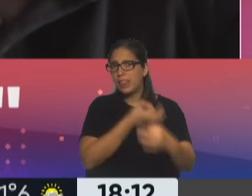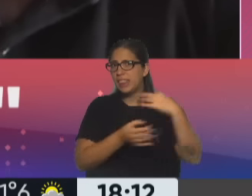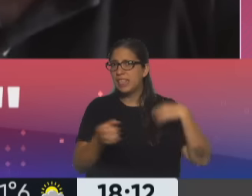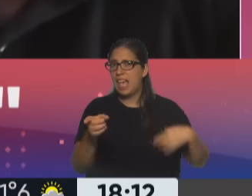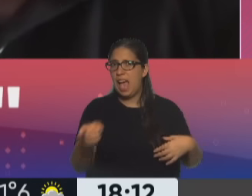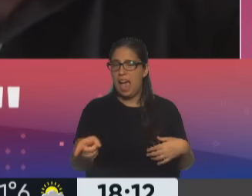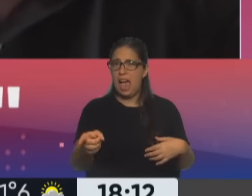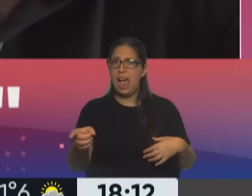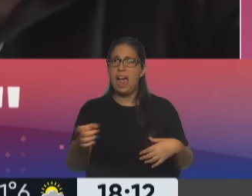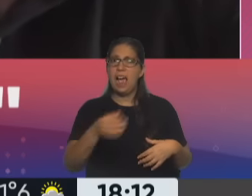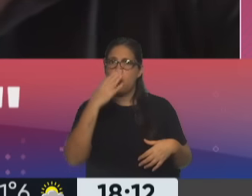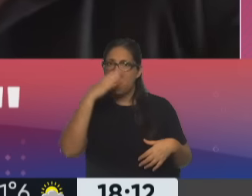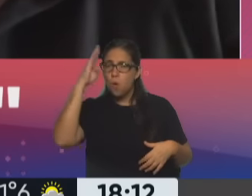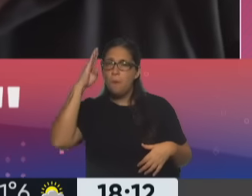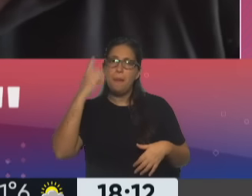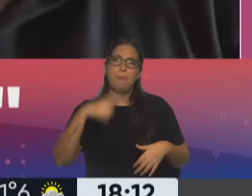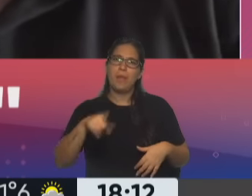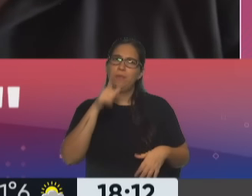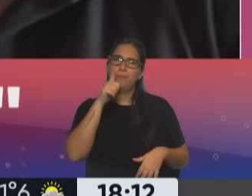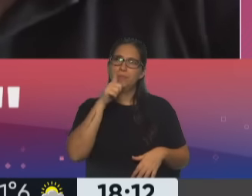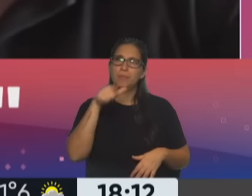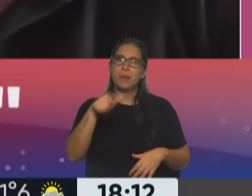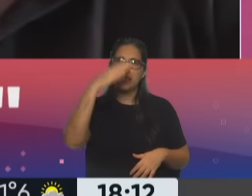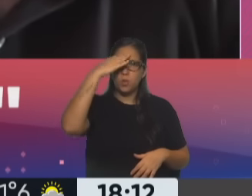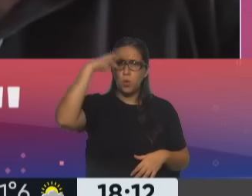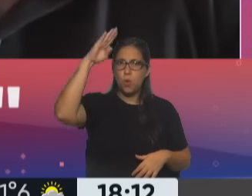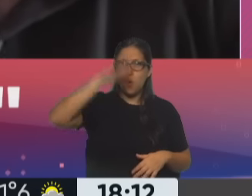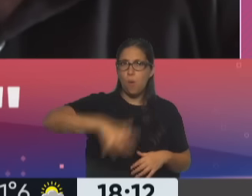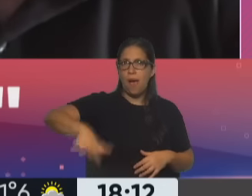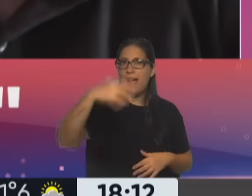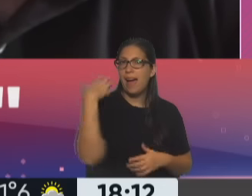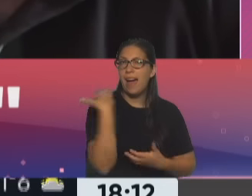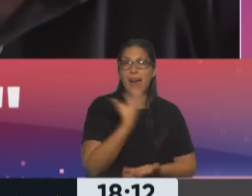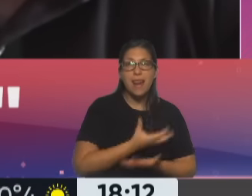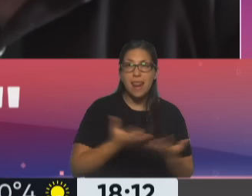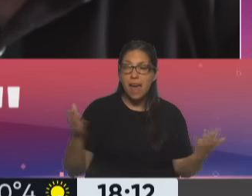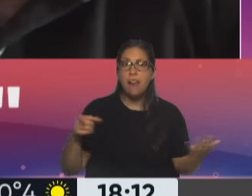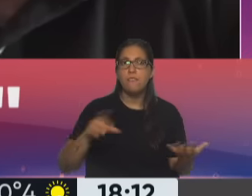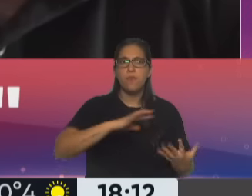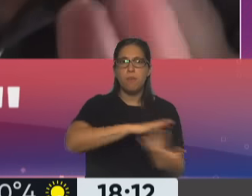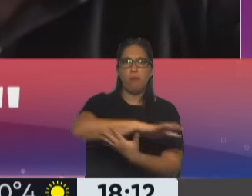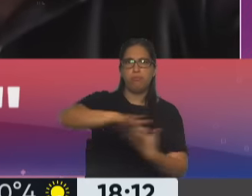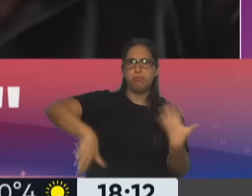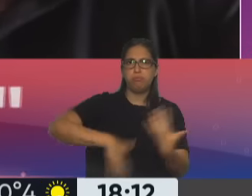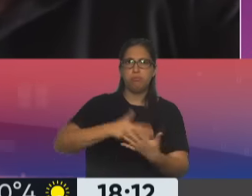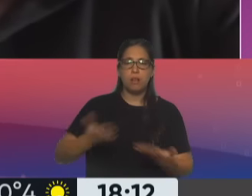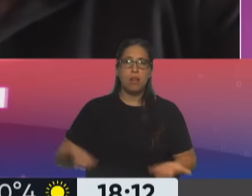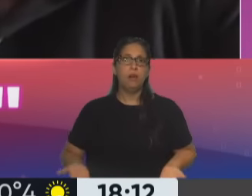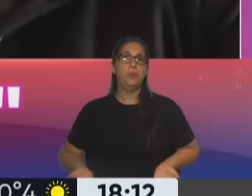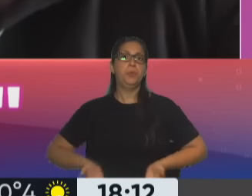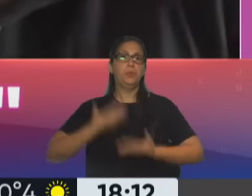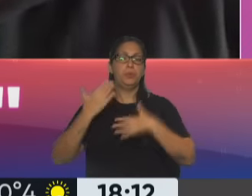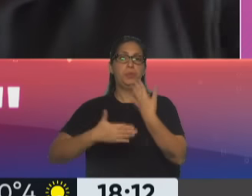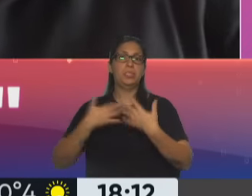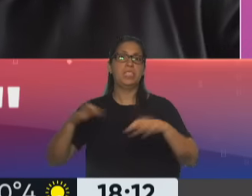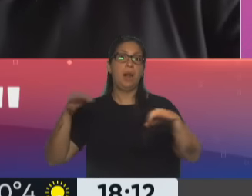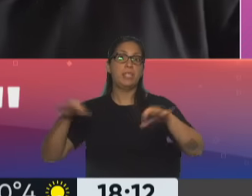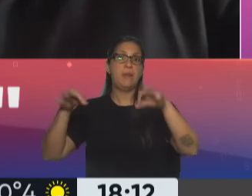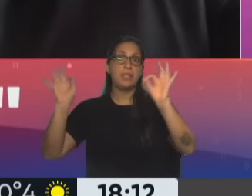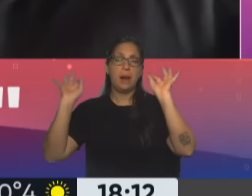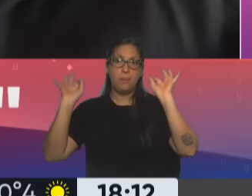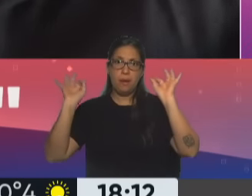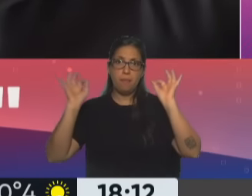Cuba ha sabido, en términos generales, sobrevivir a este tipo de crisis, pero puede ser que sea la última también. Digo, el propio